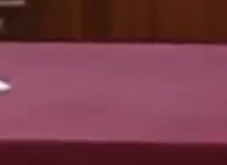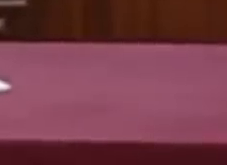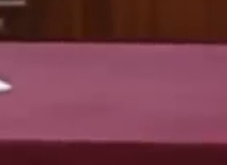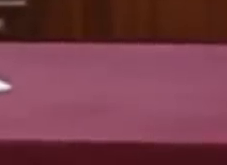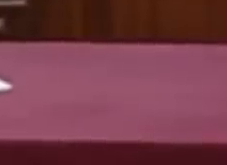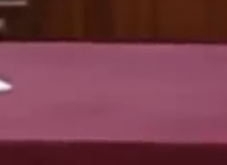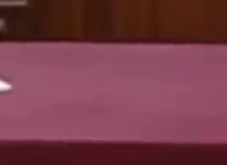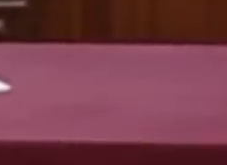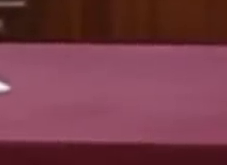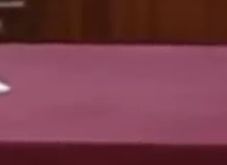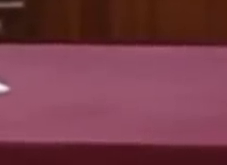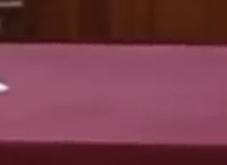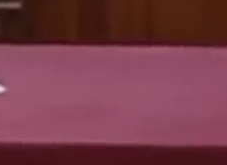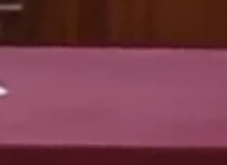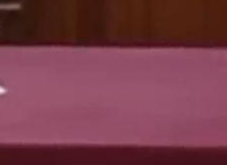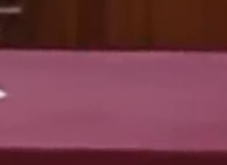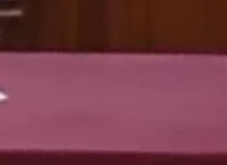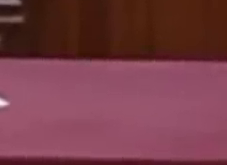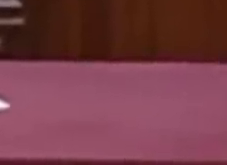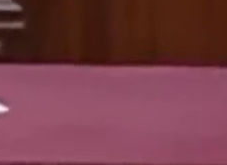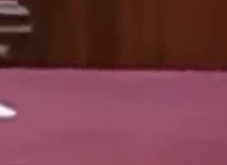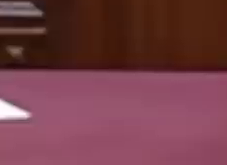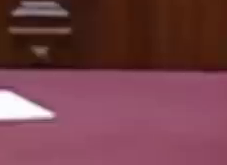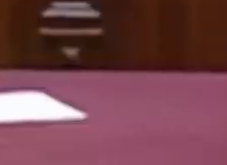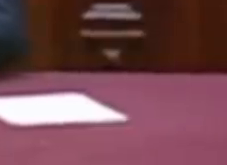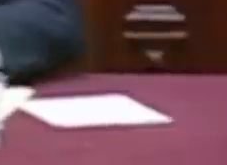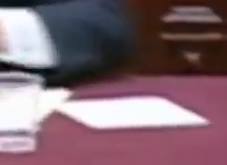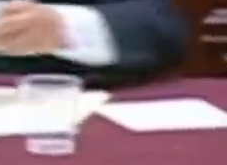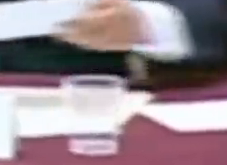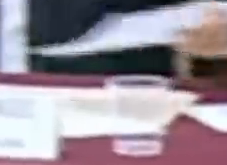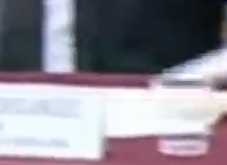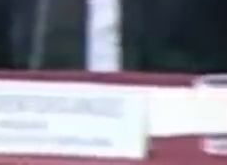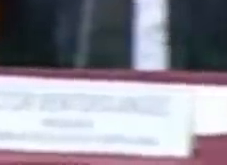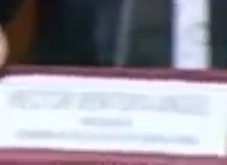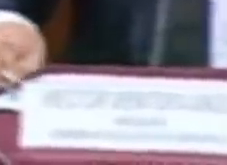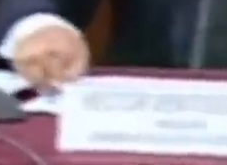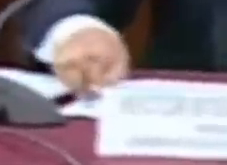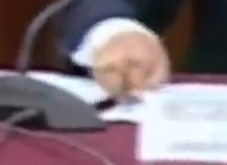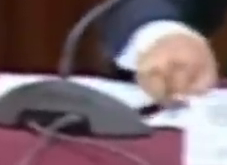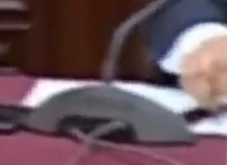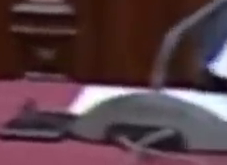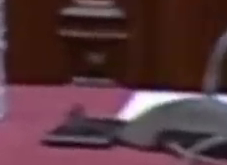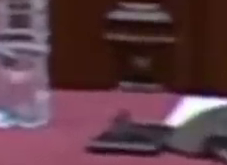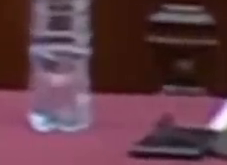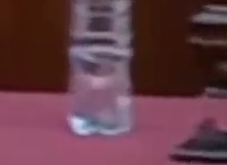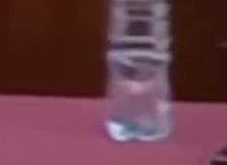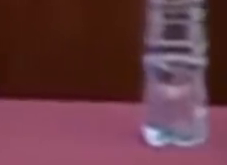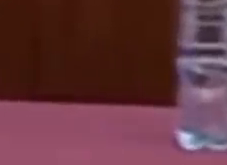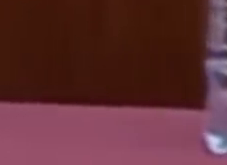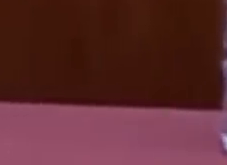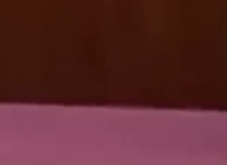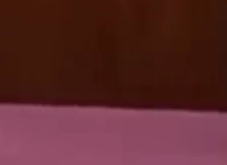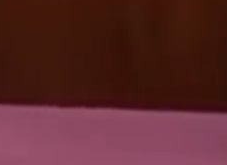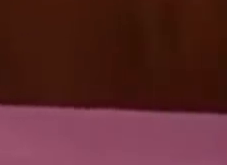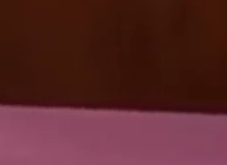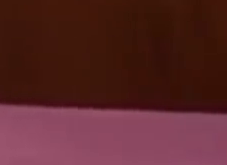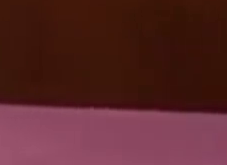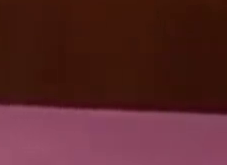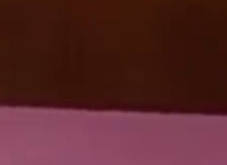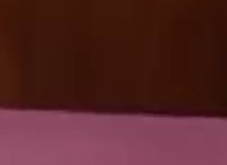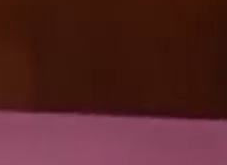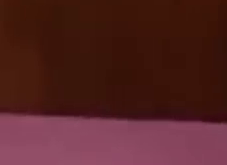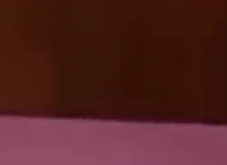Congresista Wong. Gracias, presidente. Gracias, presidente. Saludar a la señorita Jennifer Paredes.